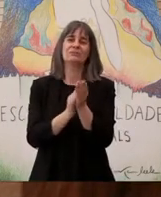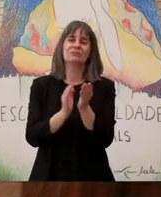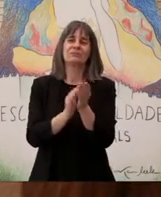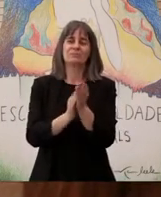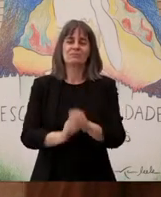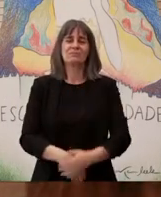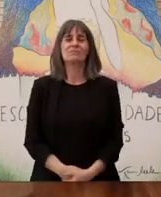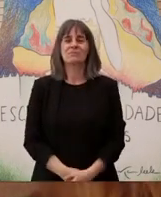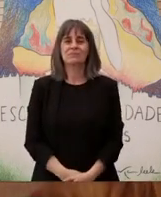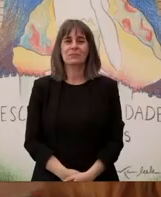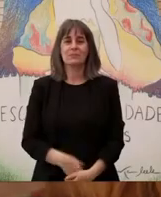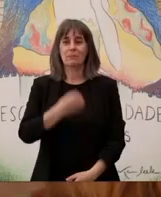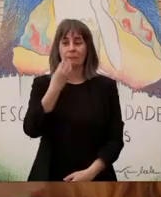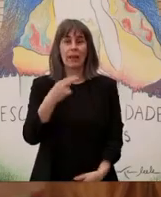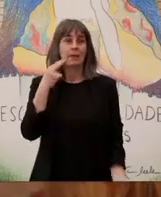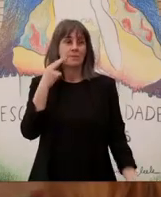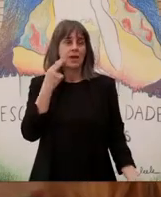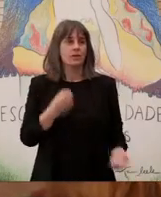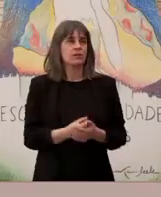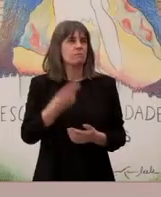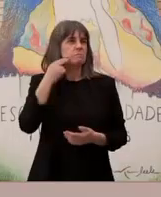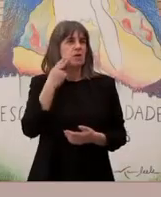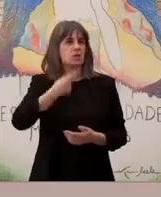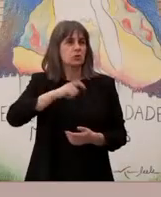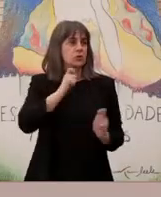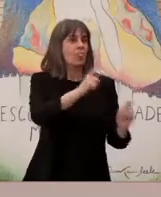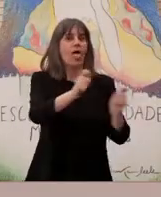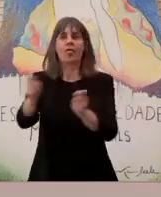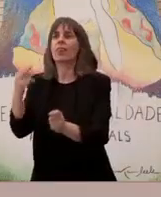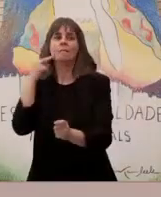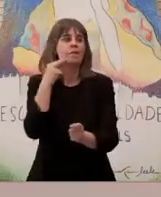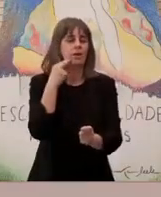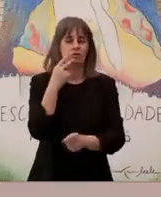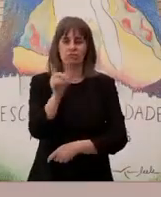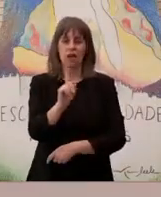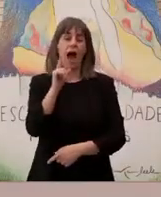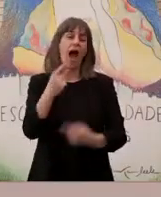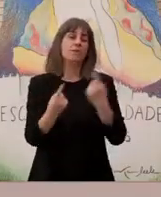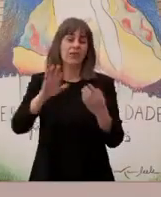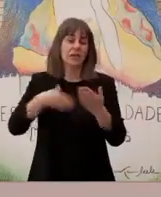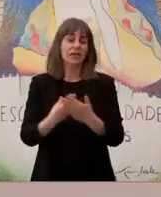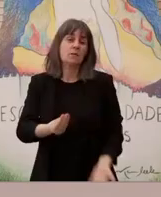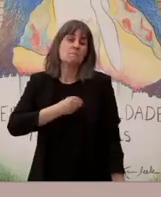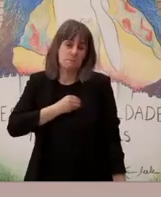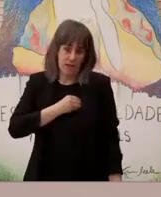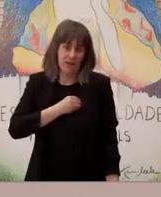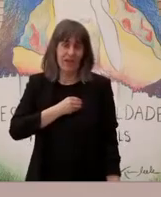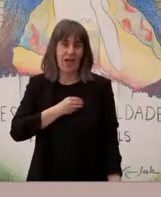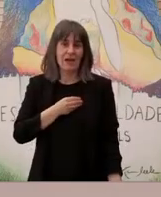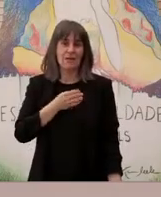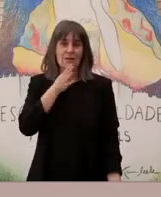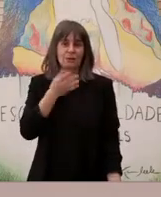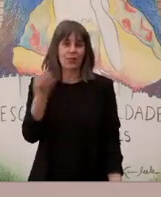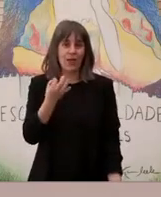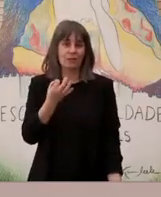bueno medo medo no andamos a veces damos hasta hasta pena porque tenemos